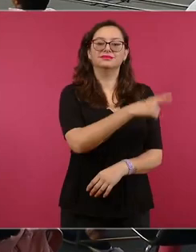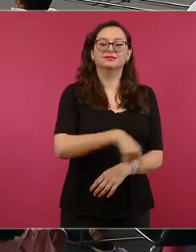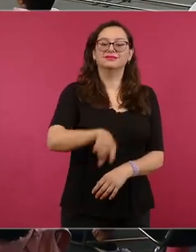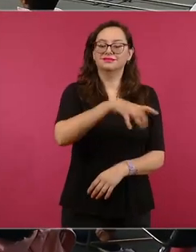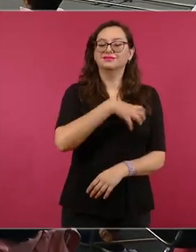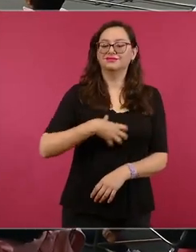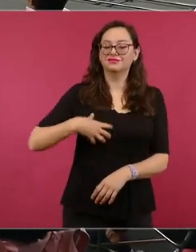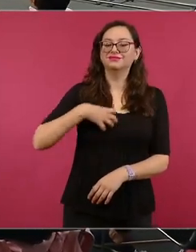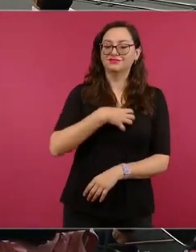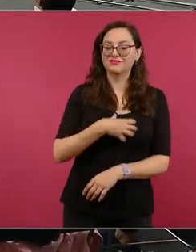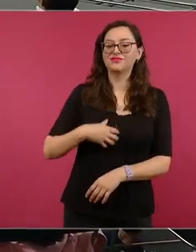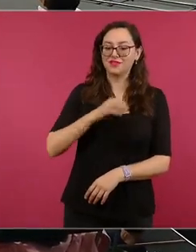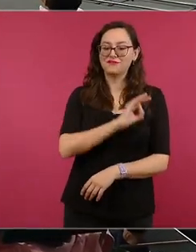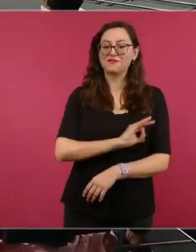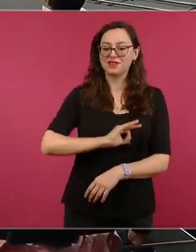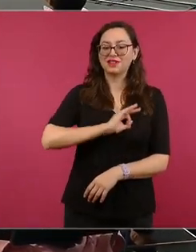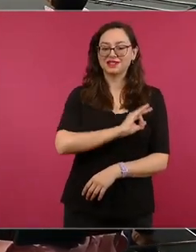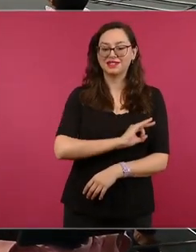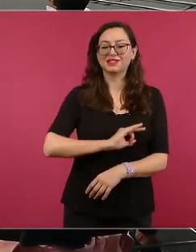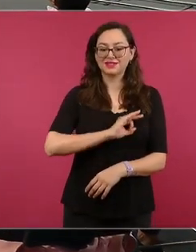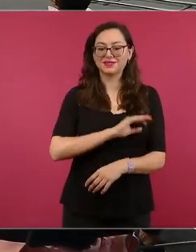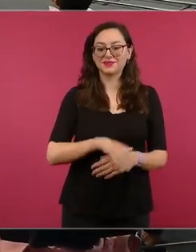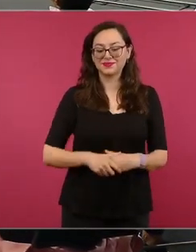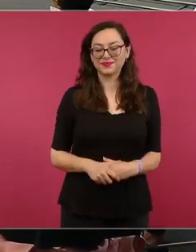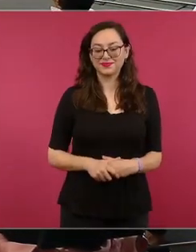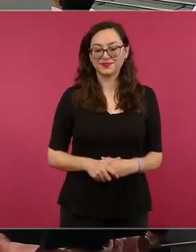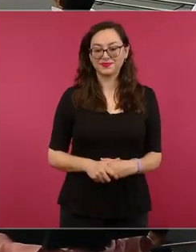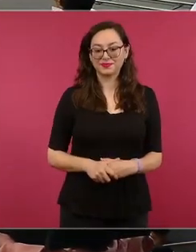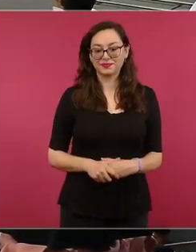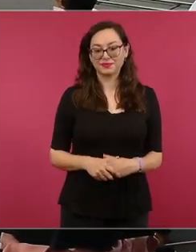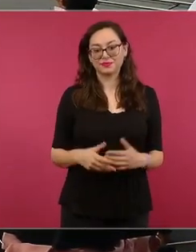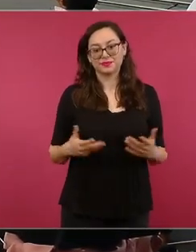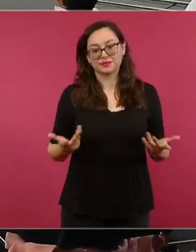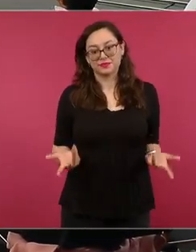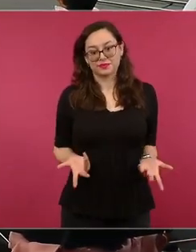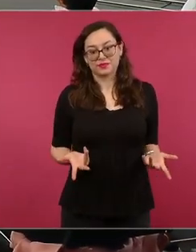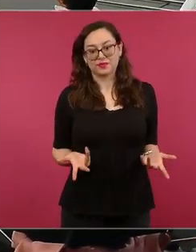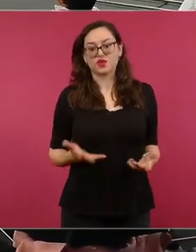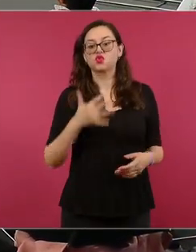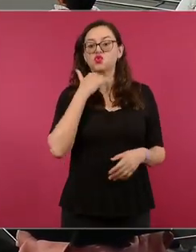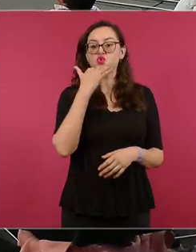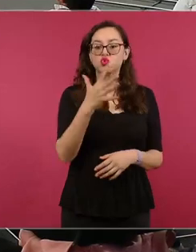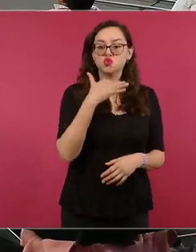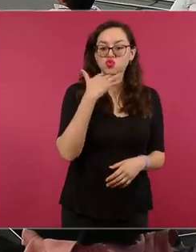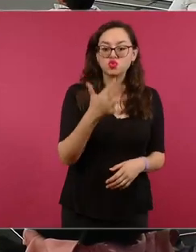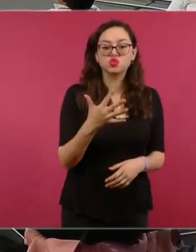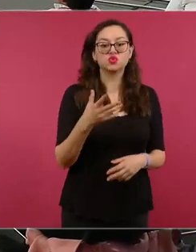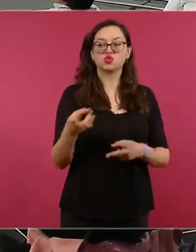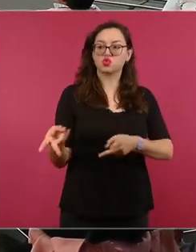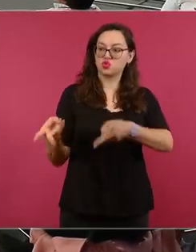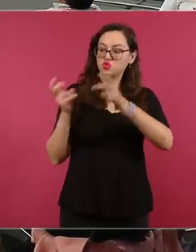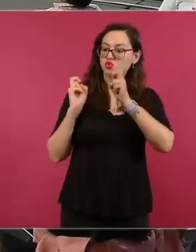El presupuesto era para mantener un régimen de corrupción, de saqueo,